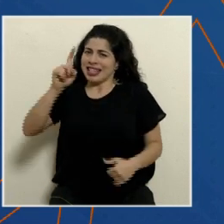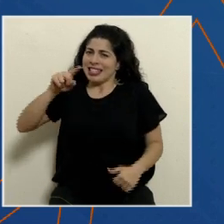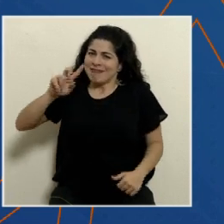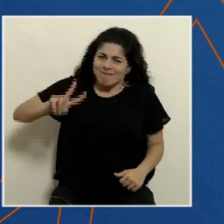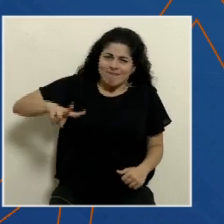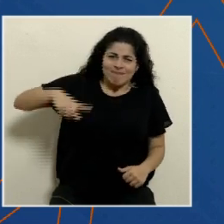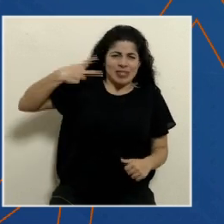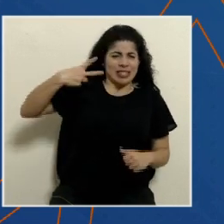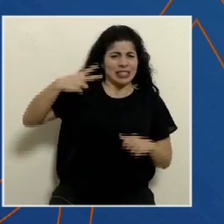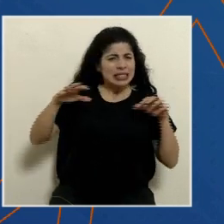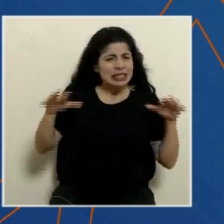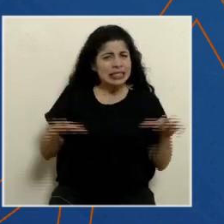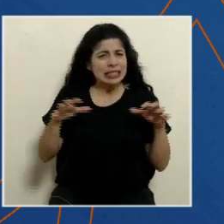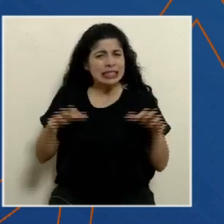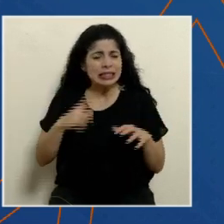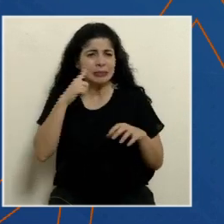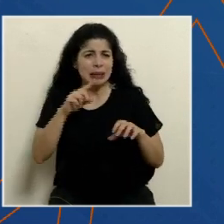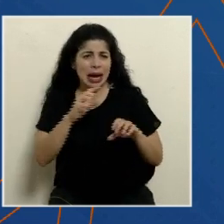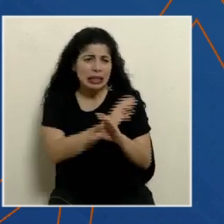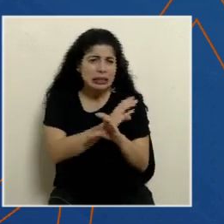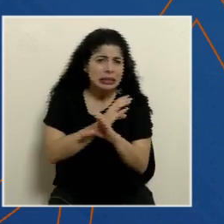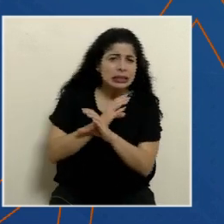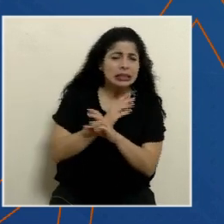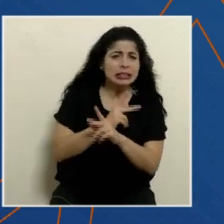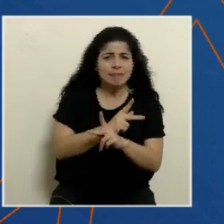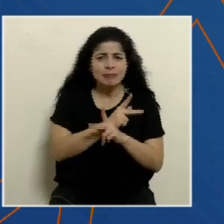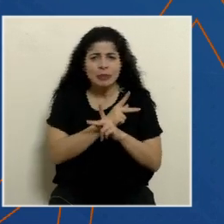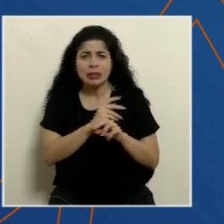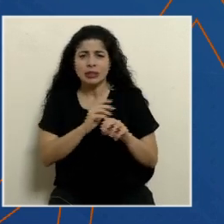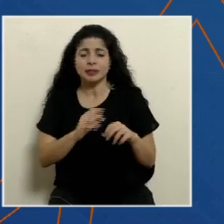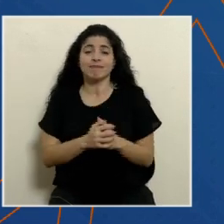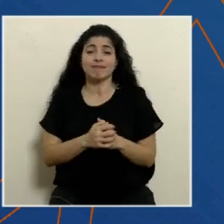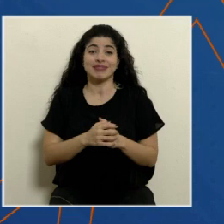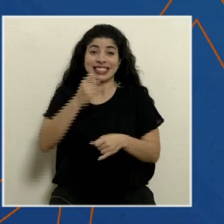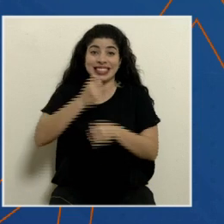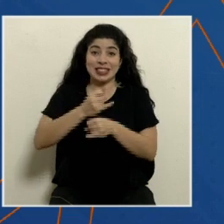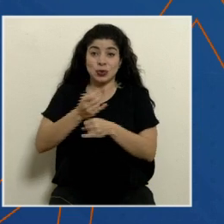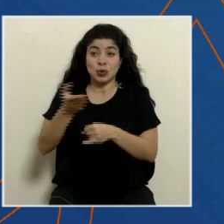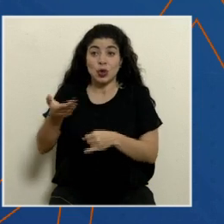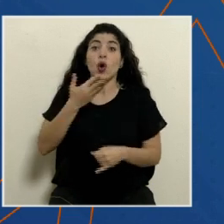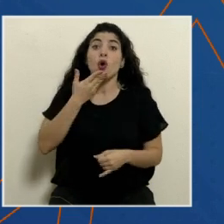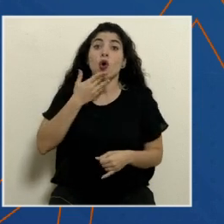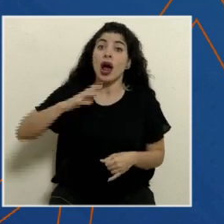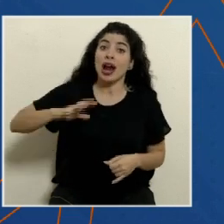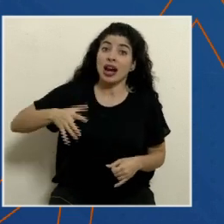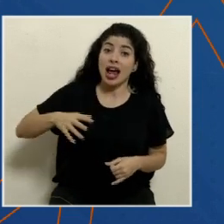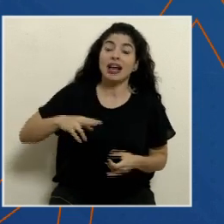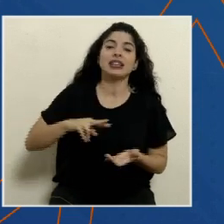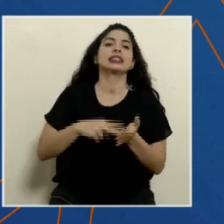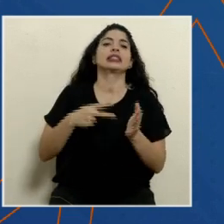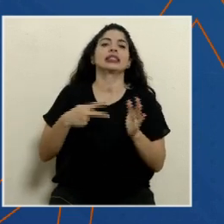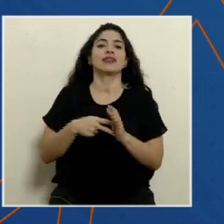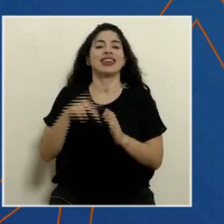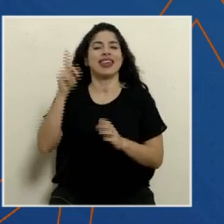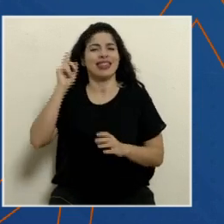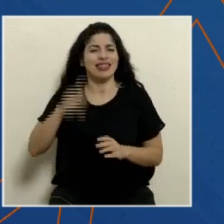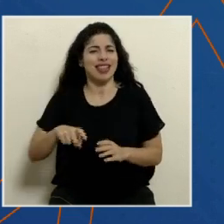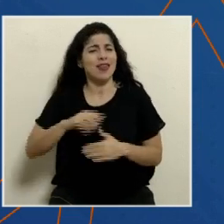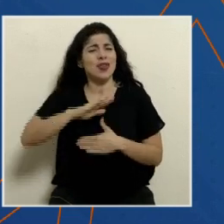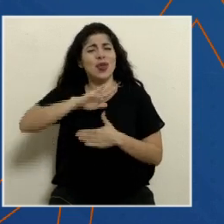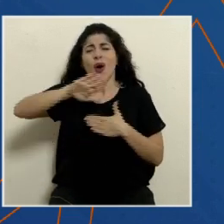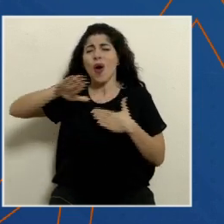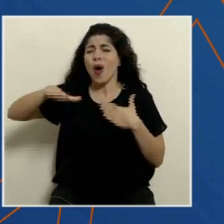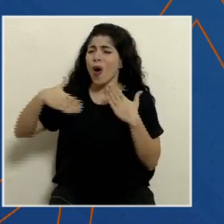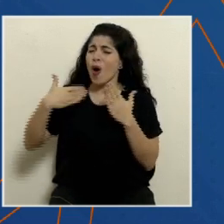las acciones de contención. A las instituciones con la alerta naranja se les solicita disponer de todos